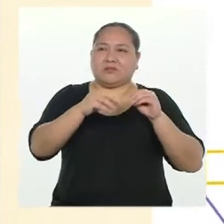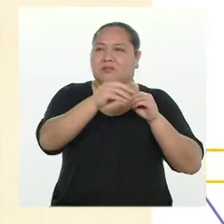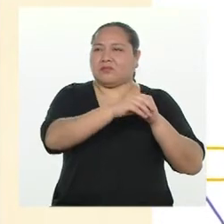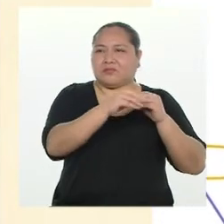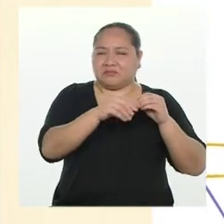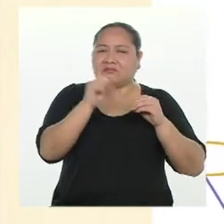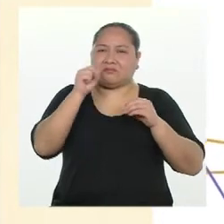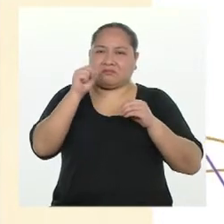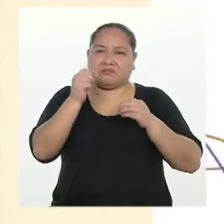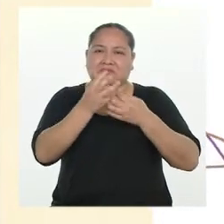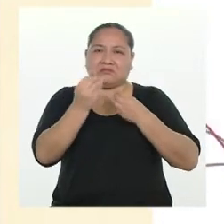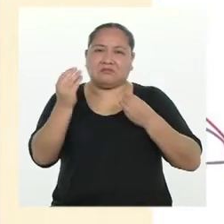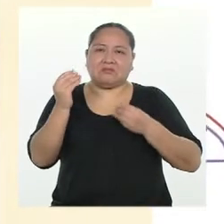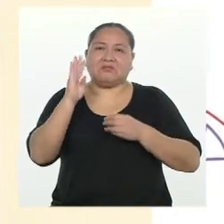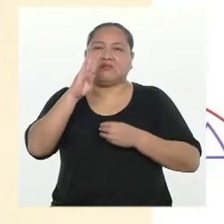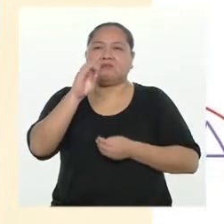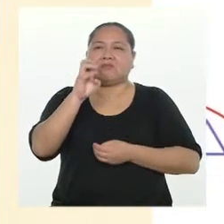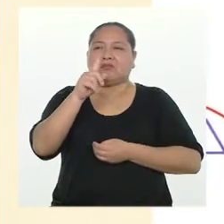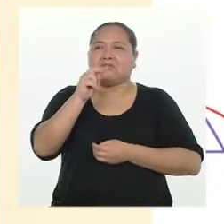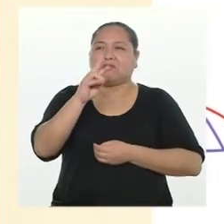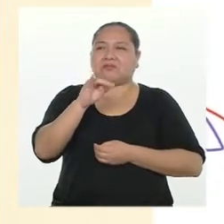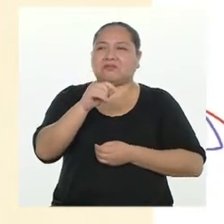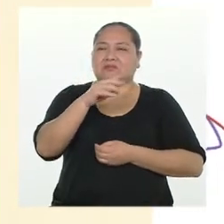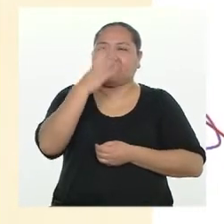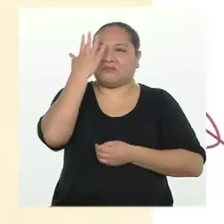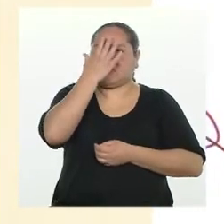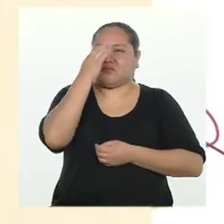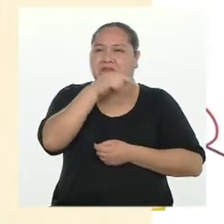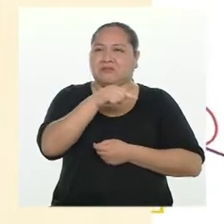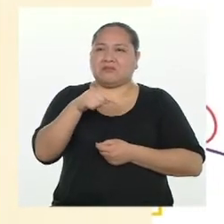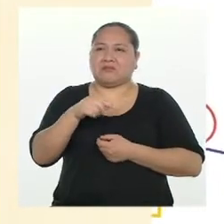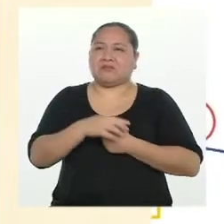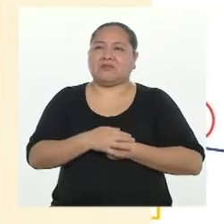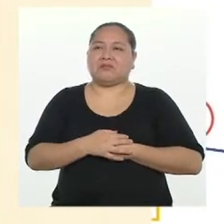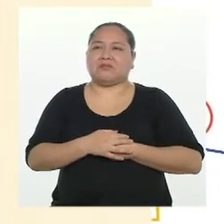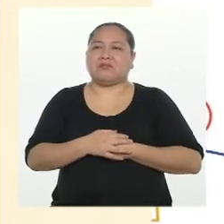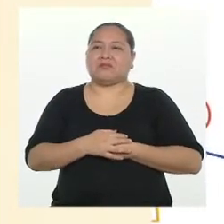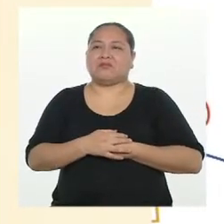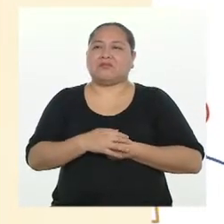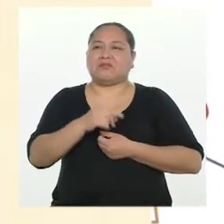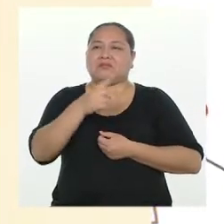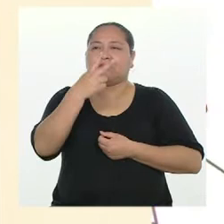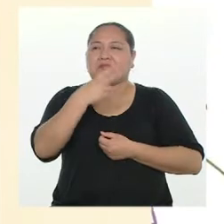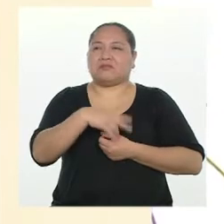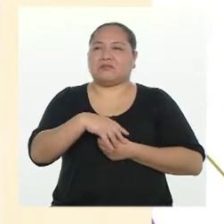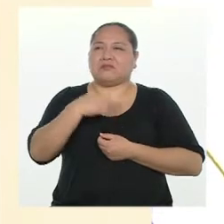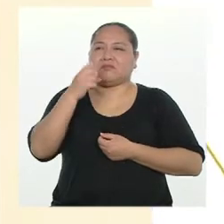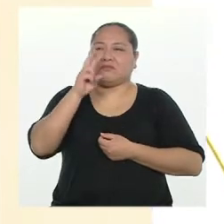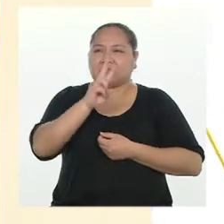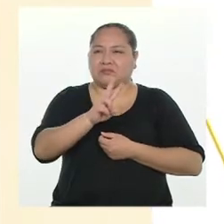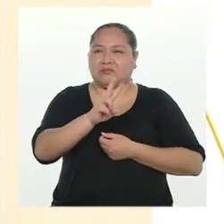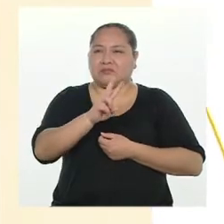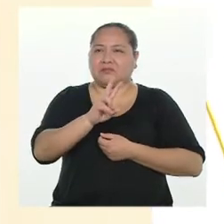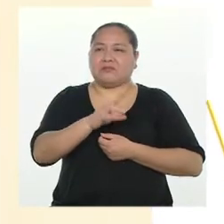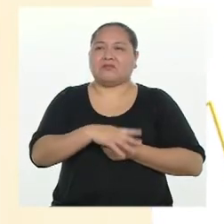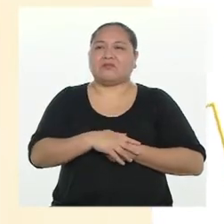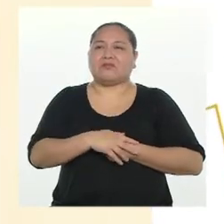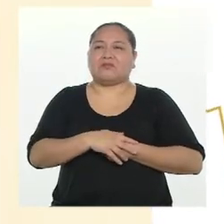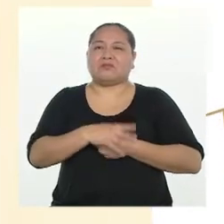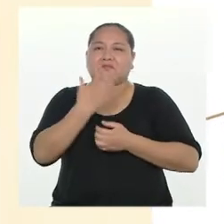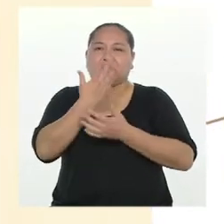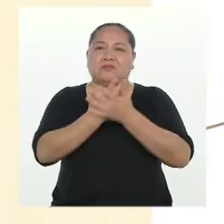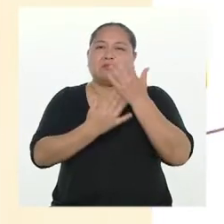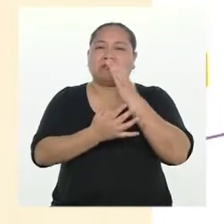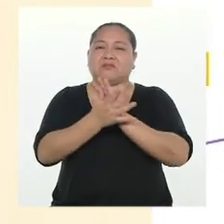cantidad considerable de colonias de bacterias con un color oscuro. Frasco 2, medio de cultivo con las manos